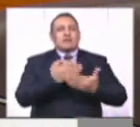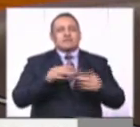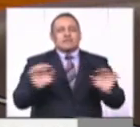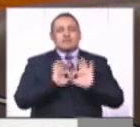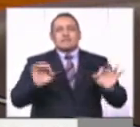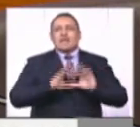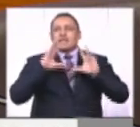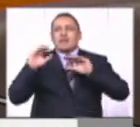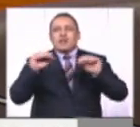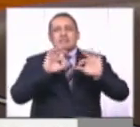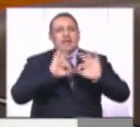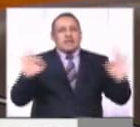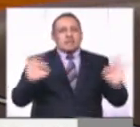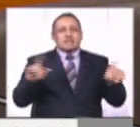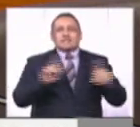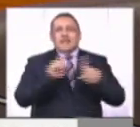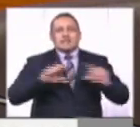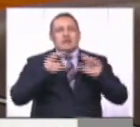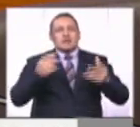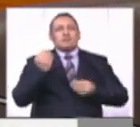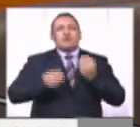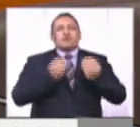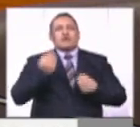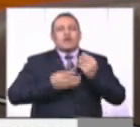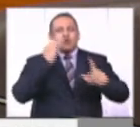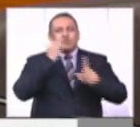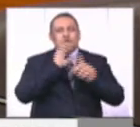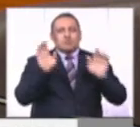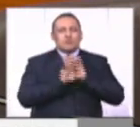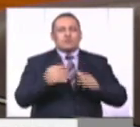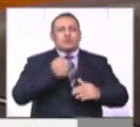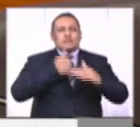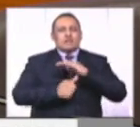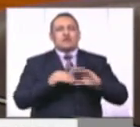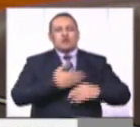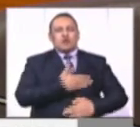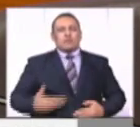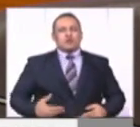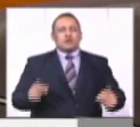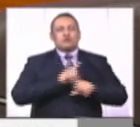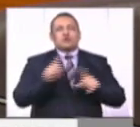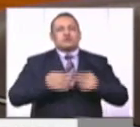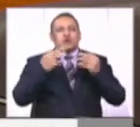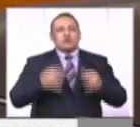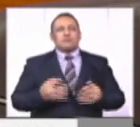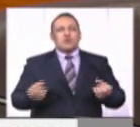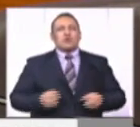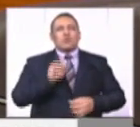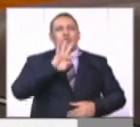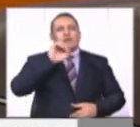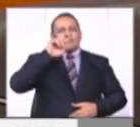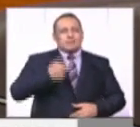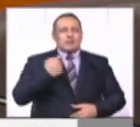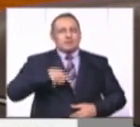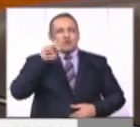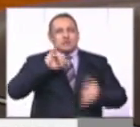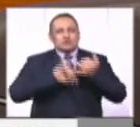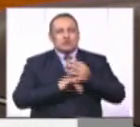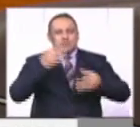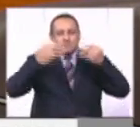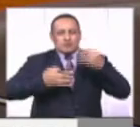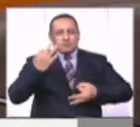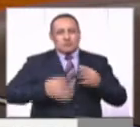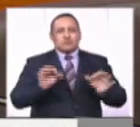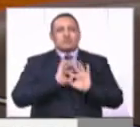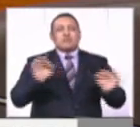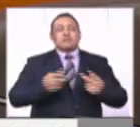nadie dice nada nadie dice porque no hay objetivos en el estado y no se cumplen 40,000 millones de soles en presupuesto para